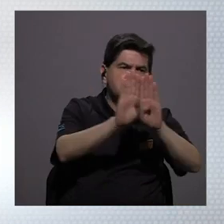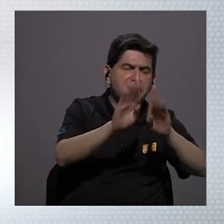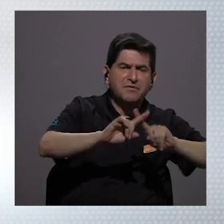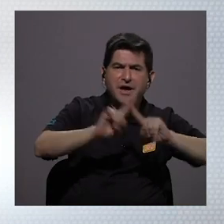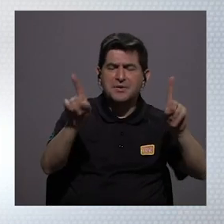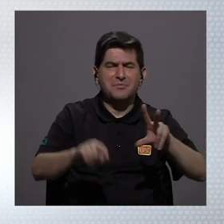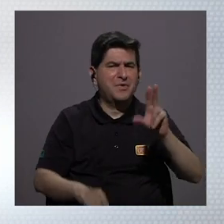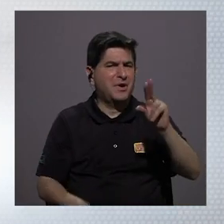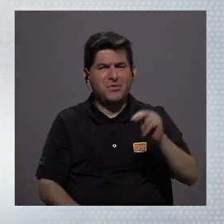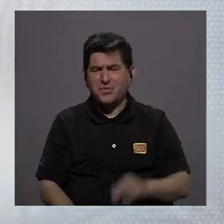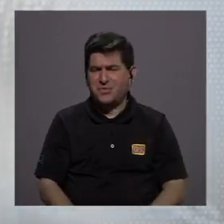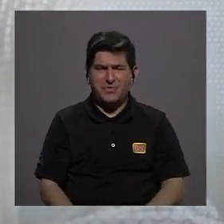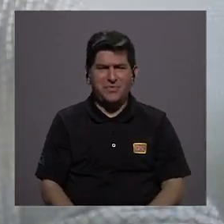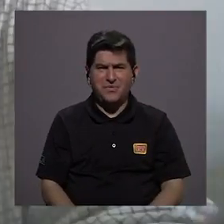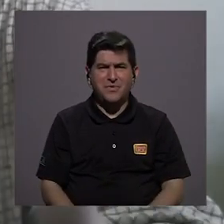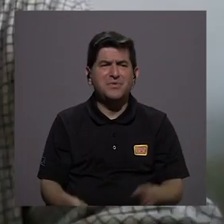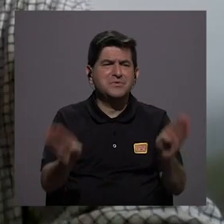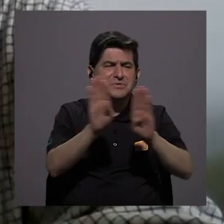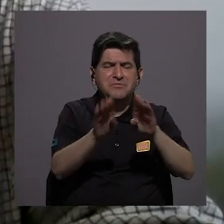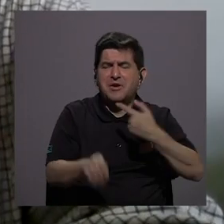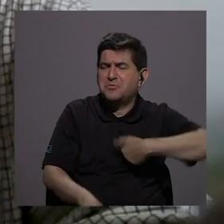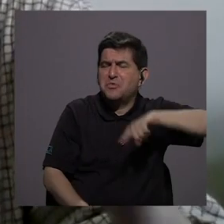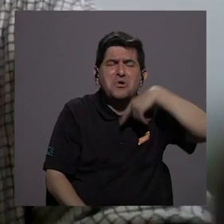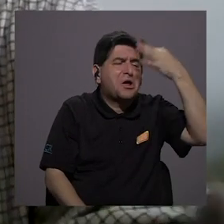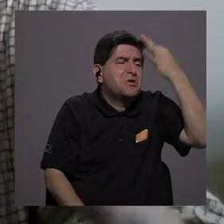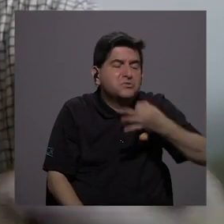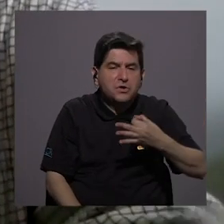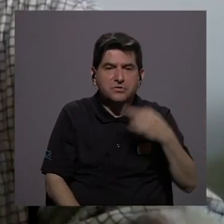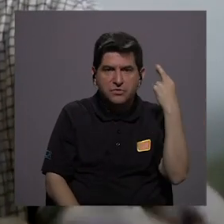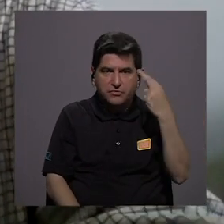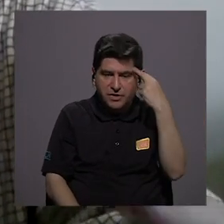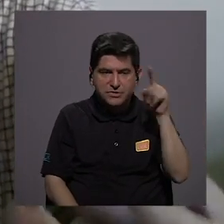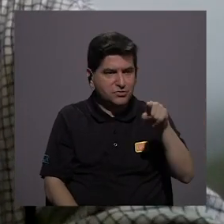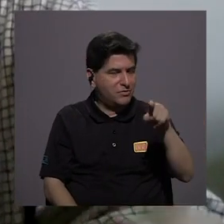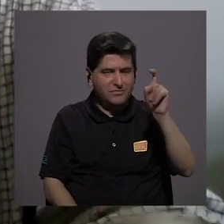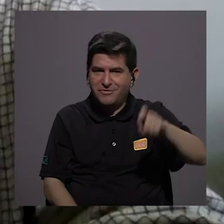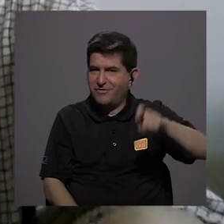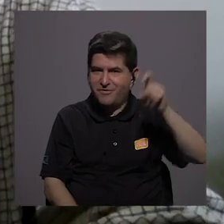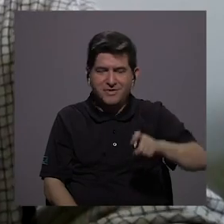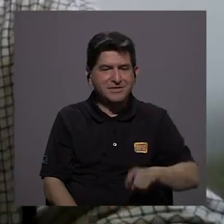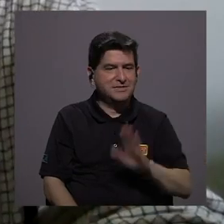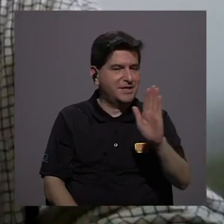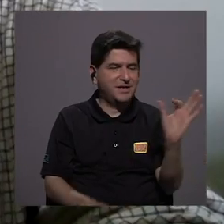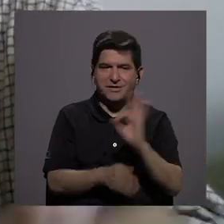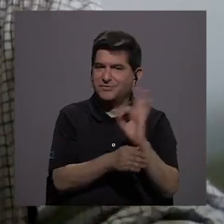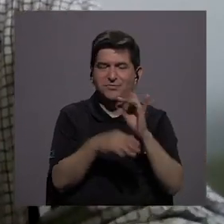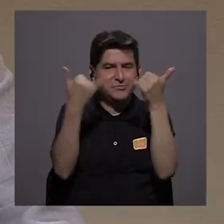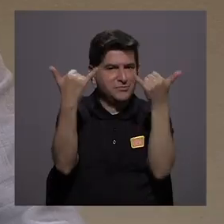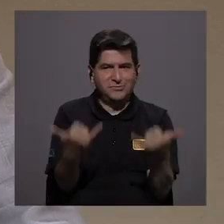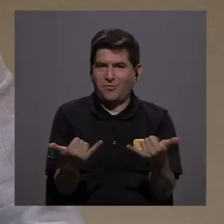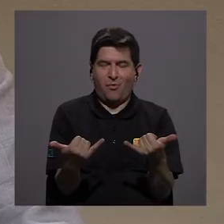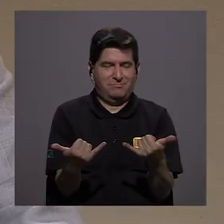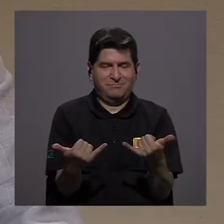pero no lo cerremos porque se nos ocurre. Cerrémoslo porque no es necesaria la función que está haciendo.